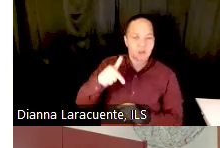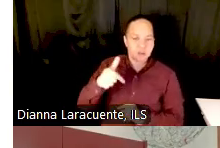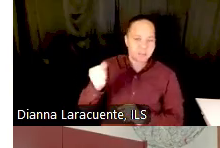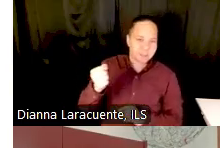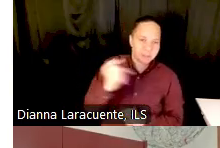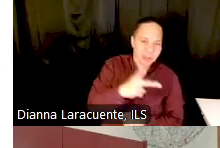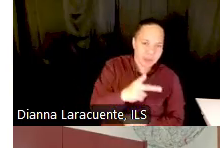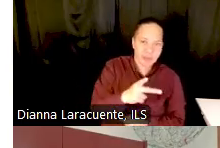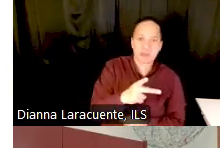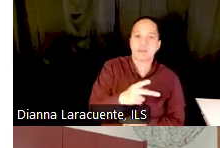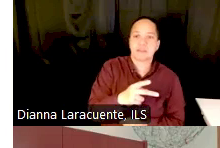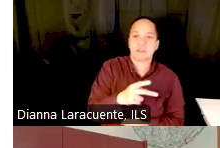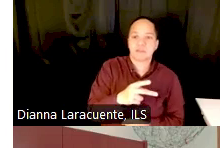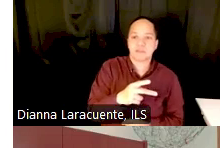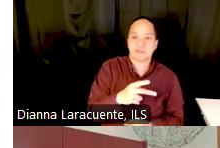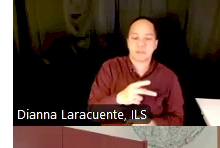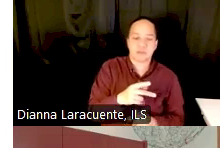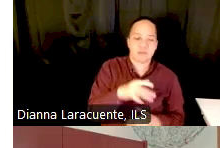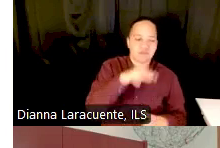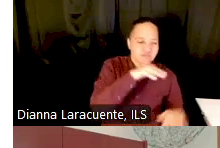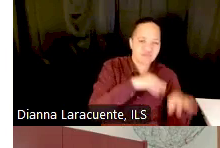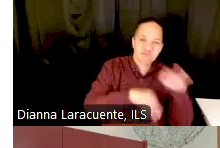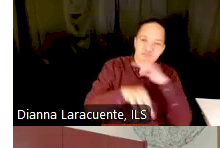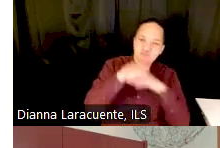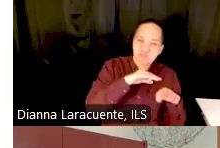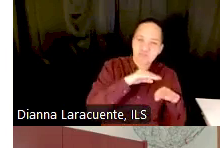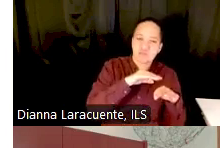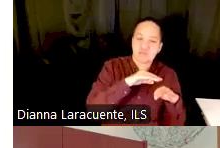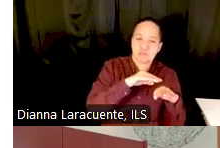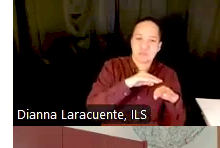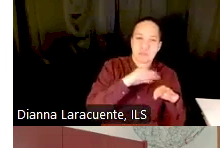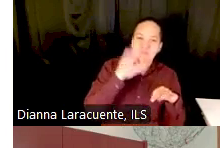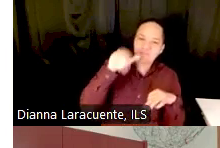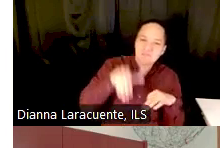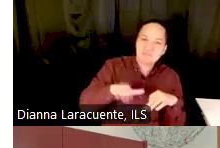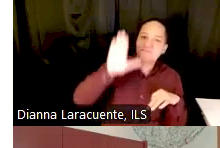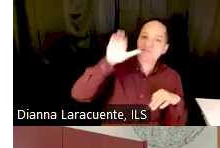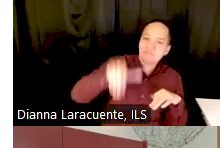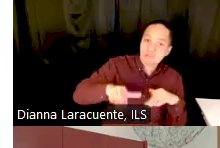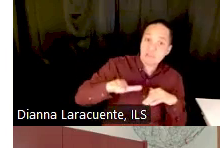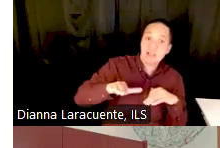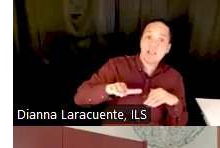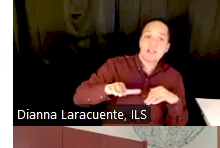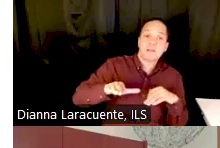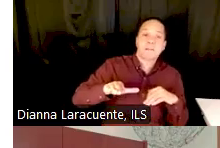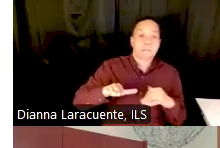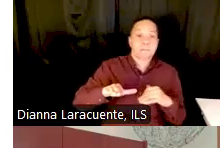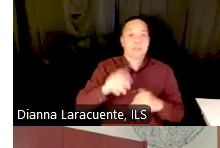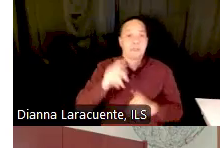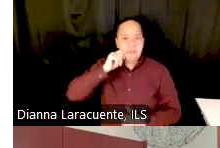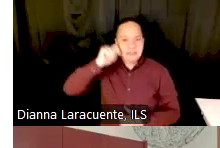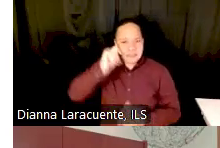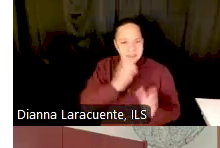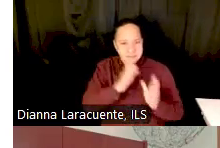vez con su frustración y es algo bien fluctuante. En cambio, El adolescente